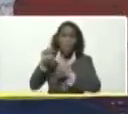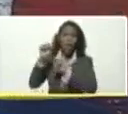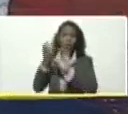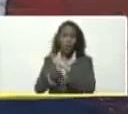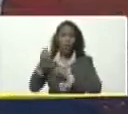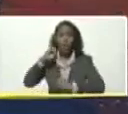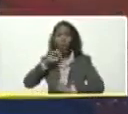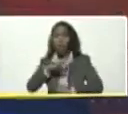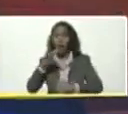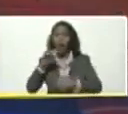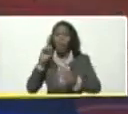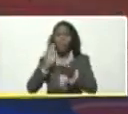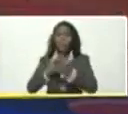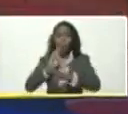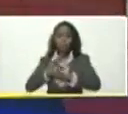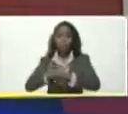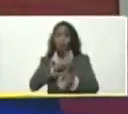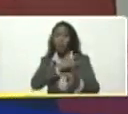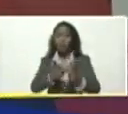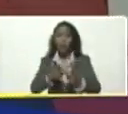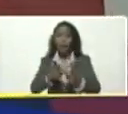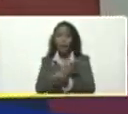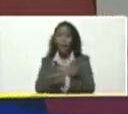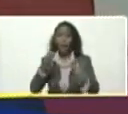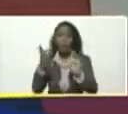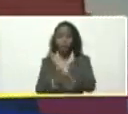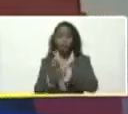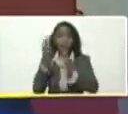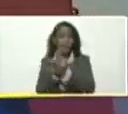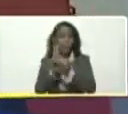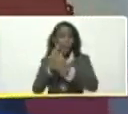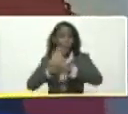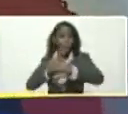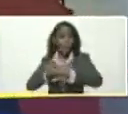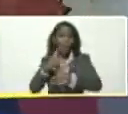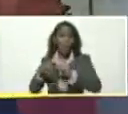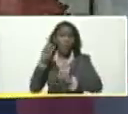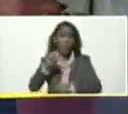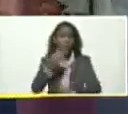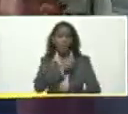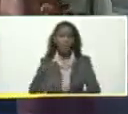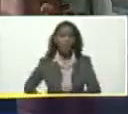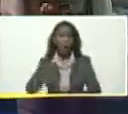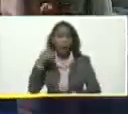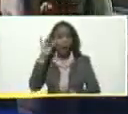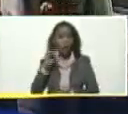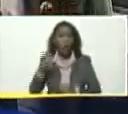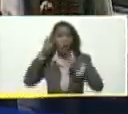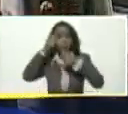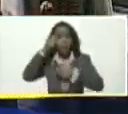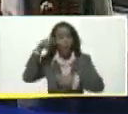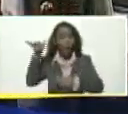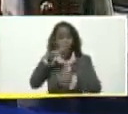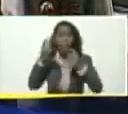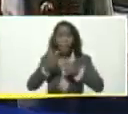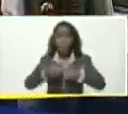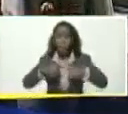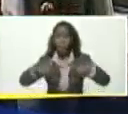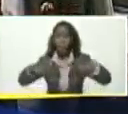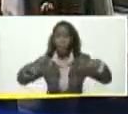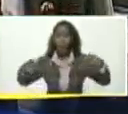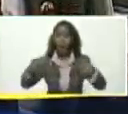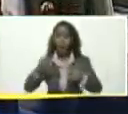historia manifestó esa voluntad de ser libre. Pero también, presidente, hoy Vietnam es un pueblo próspero, es un pueblo con